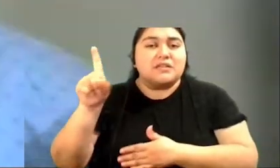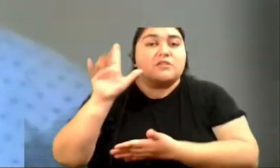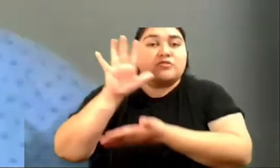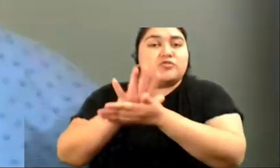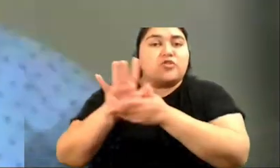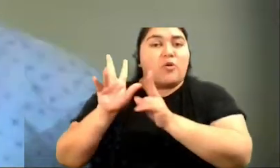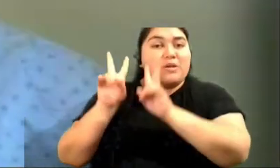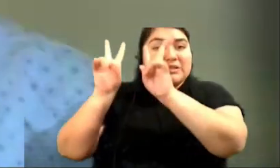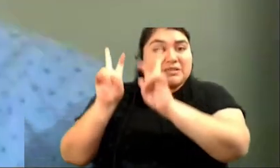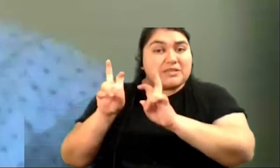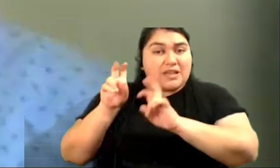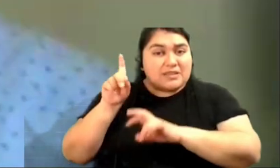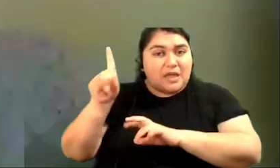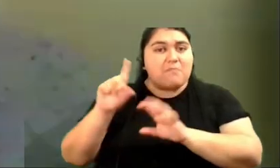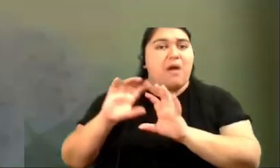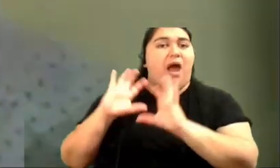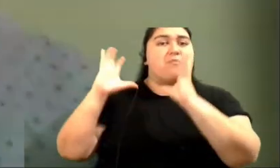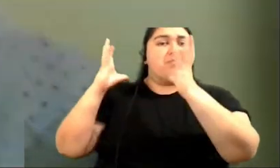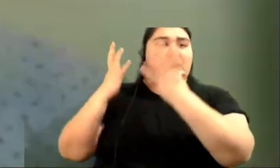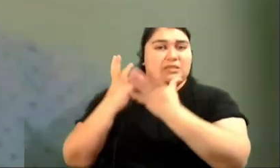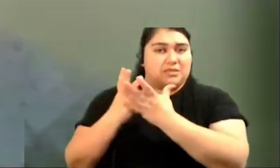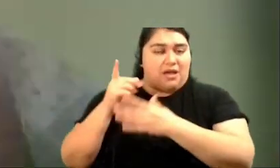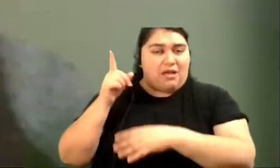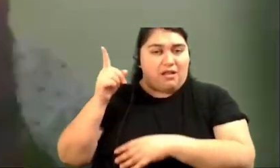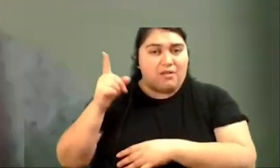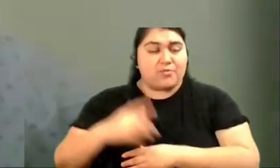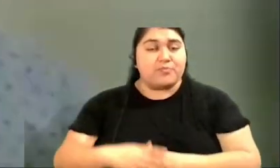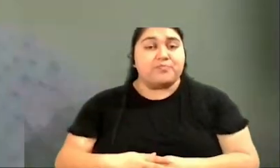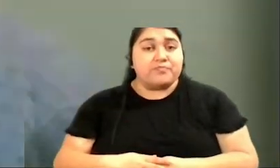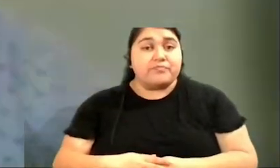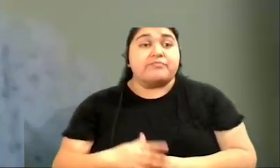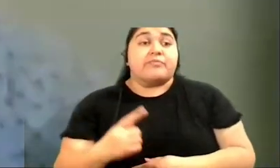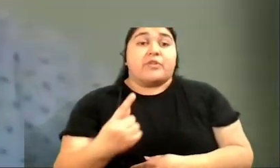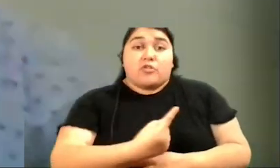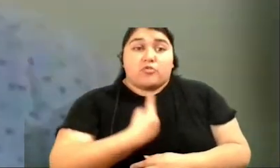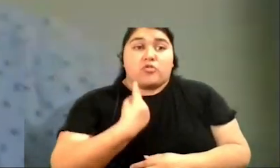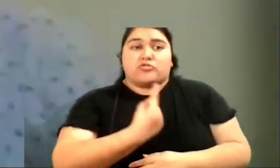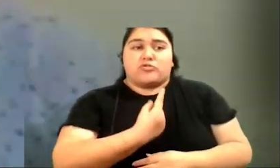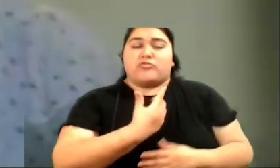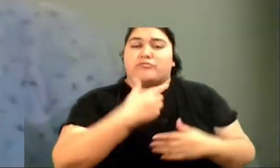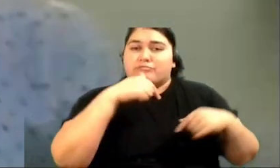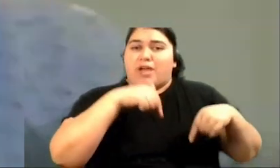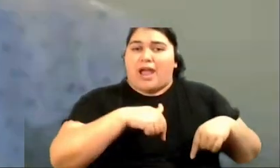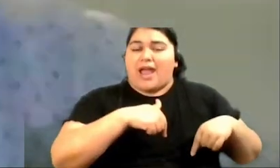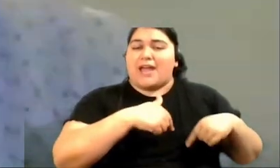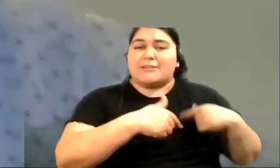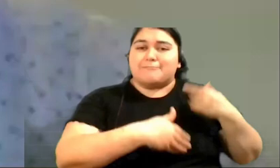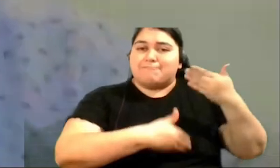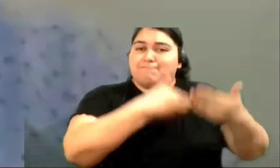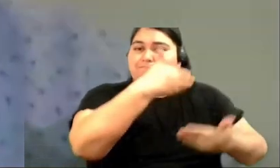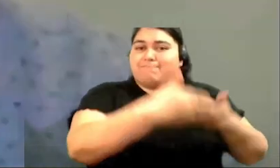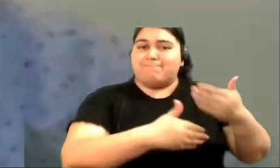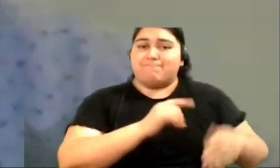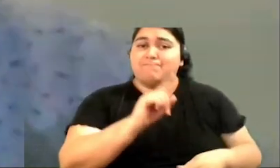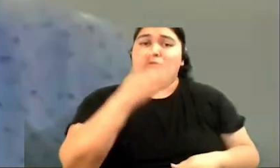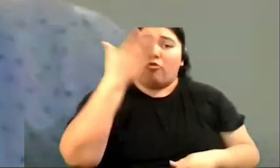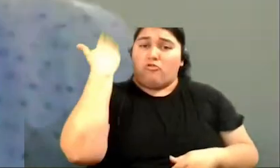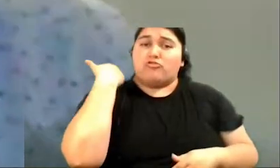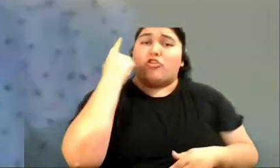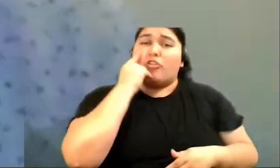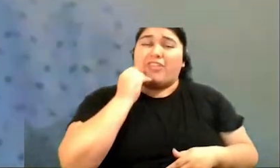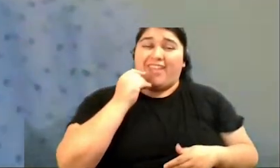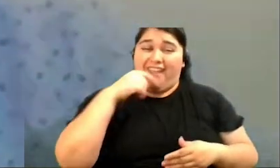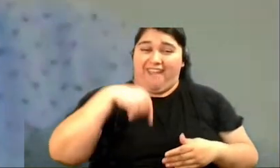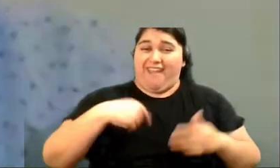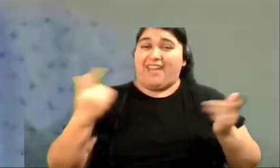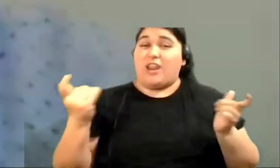tema ambiental, y nuestros bloques no están avanzando tanto en ese tema. Yo estaba leyendo el otro día, esta semana, que estuvo la reunión